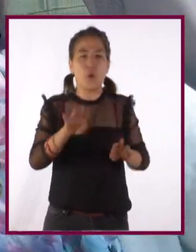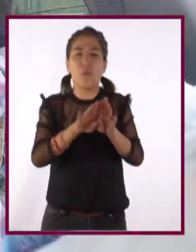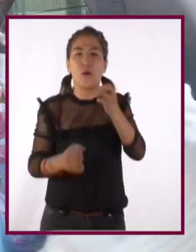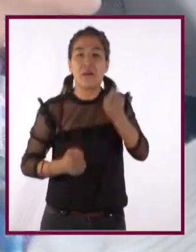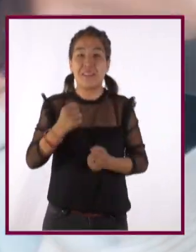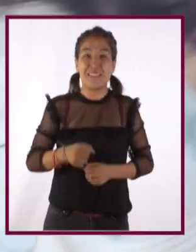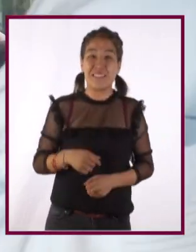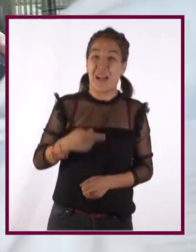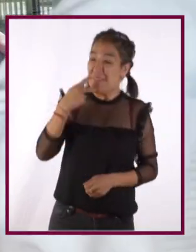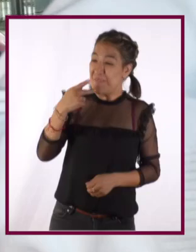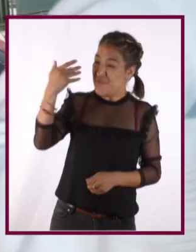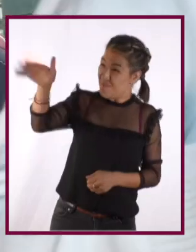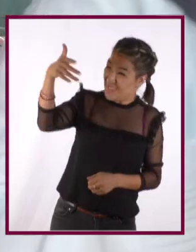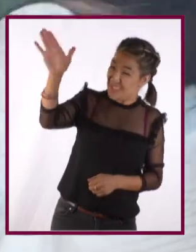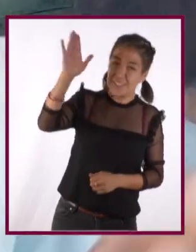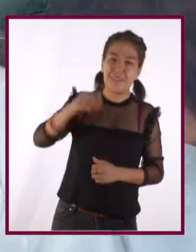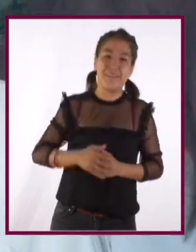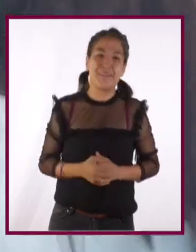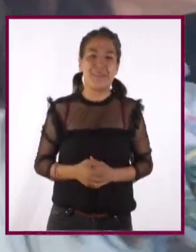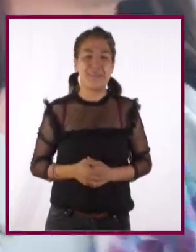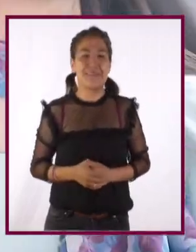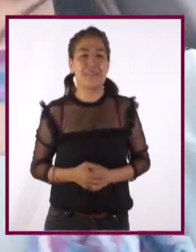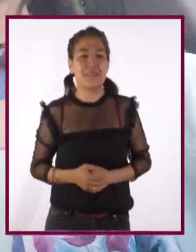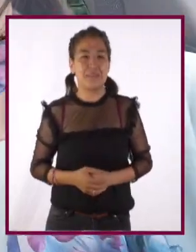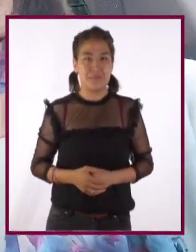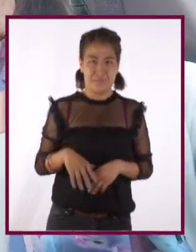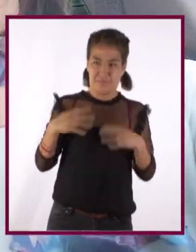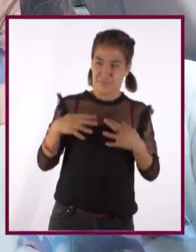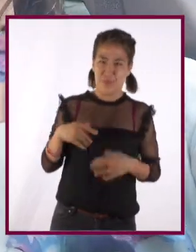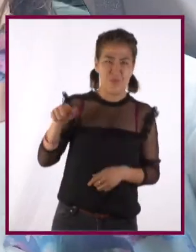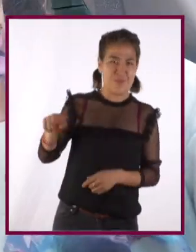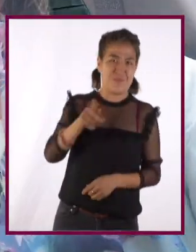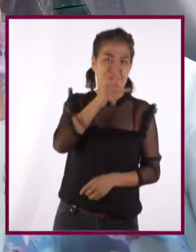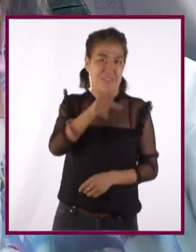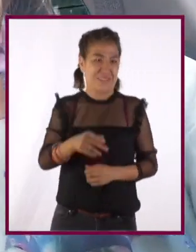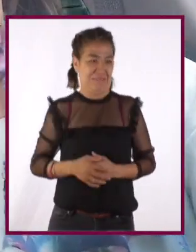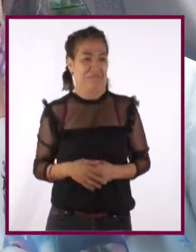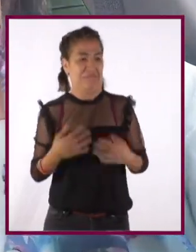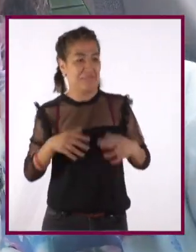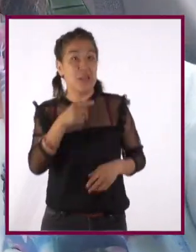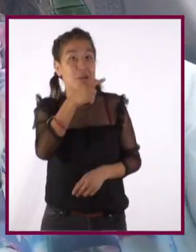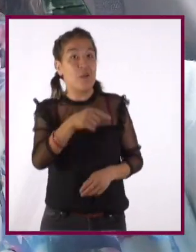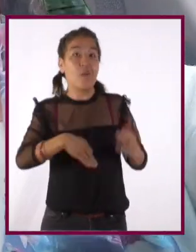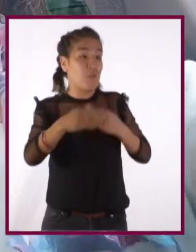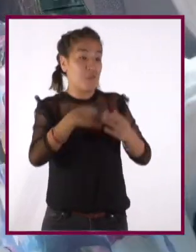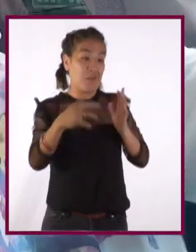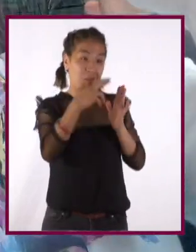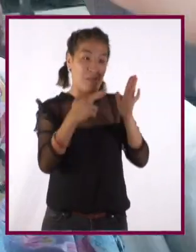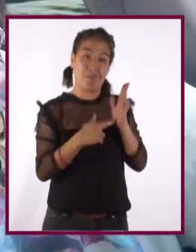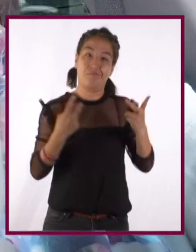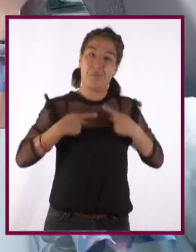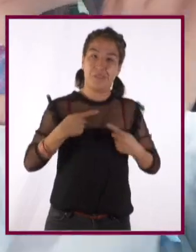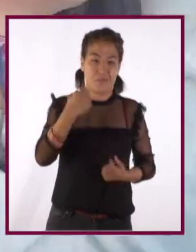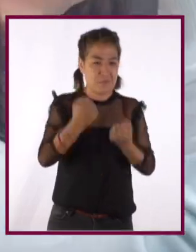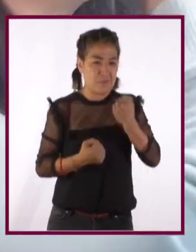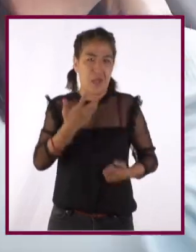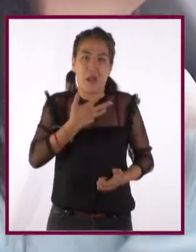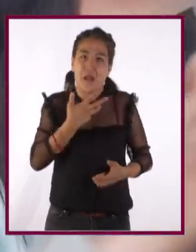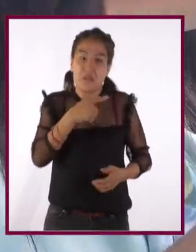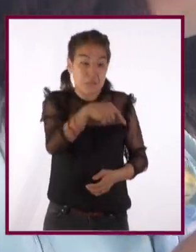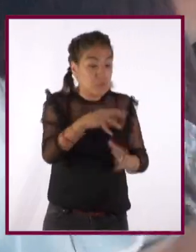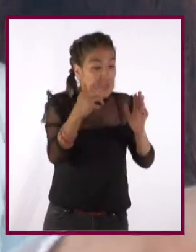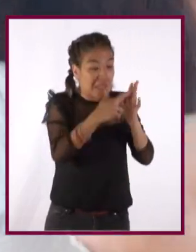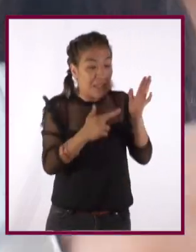mientras conducimos. ¿Te mueves? Mara. Bueno, eso de implícito lo pongo en duda, ¿eh? Acuérdate que hay un reglamento de tránsito que tiene